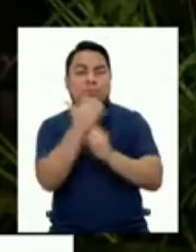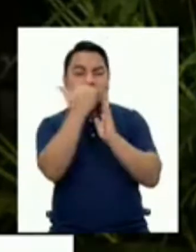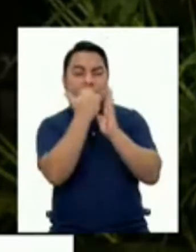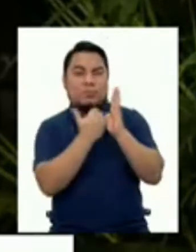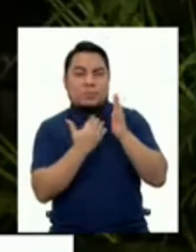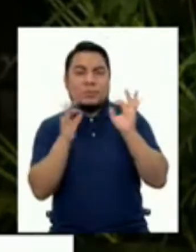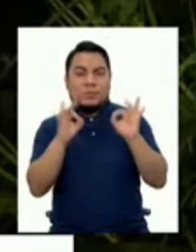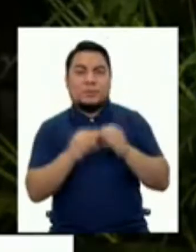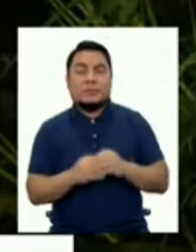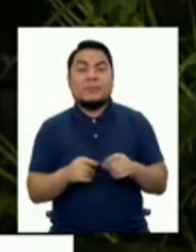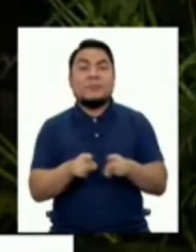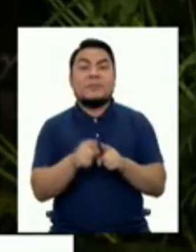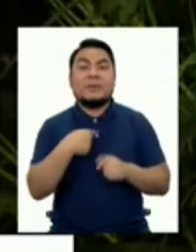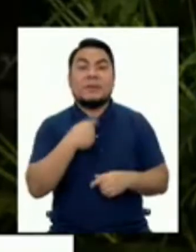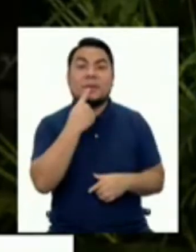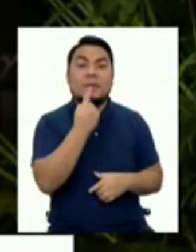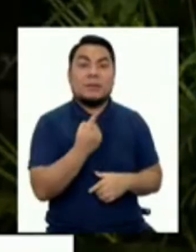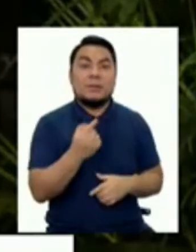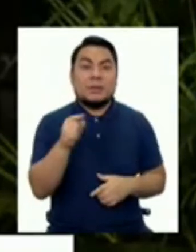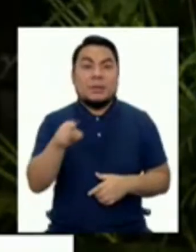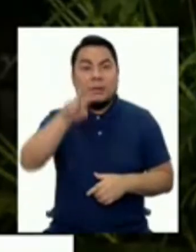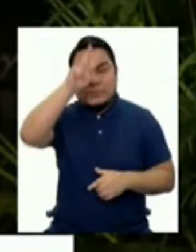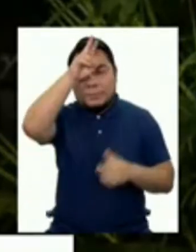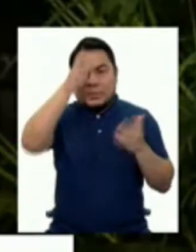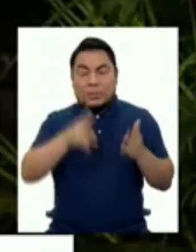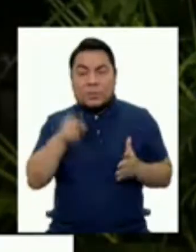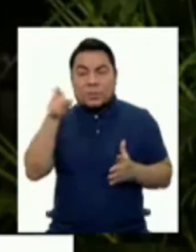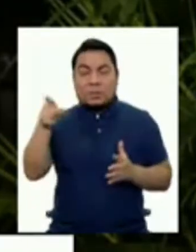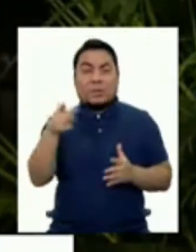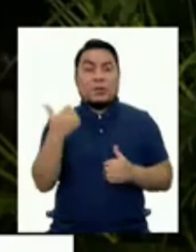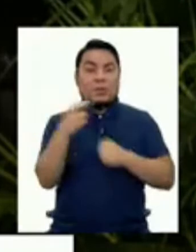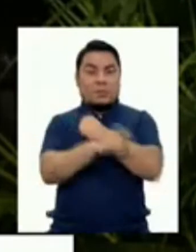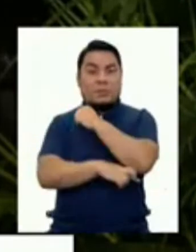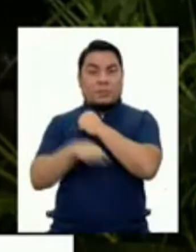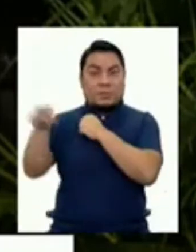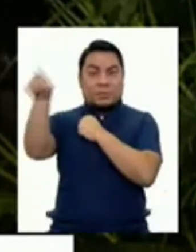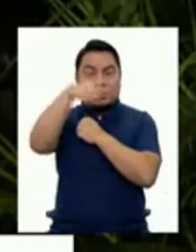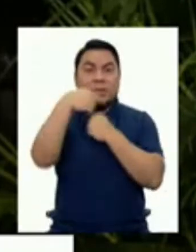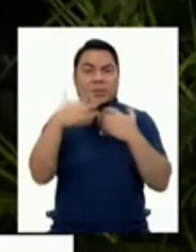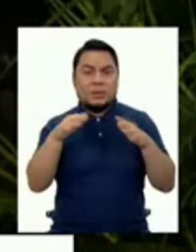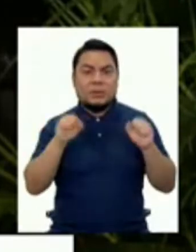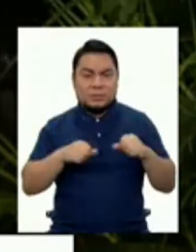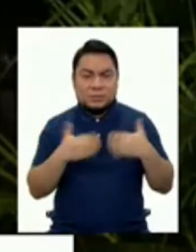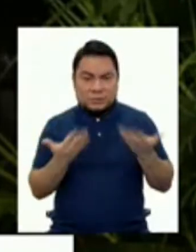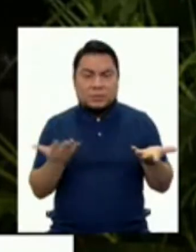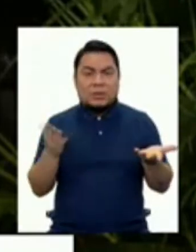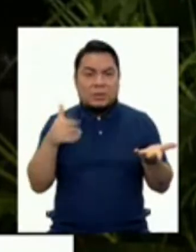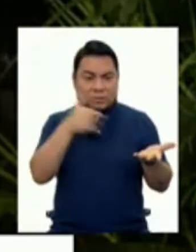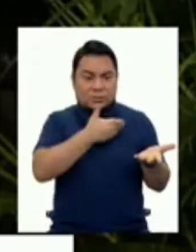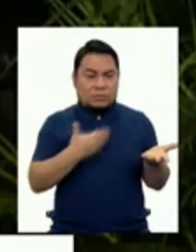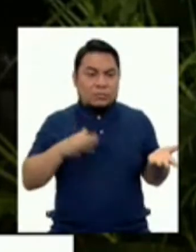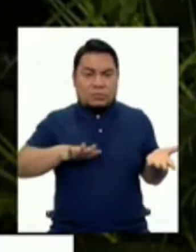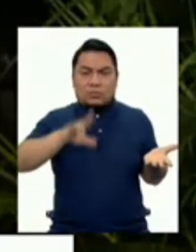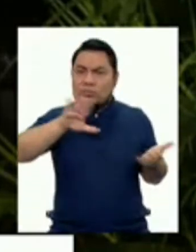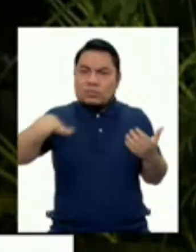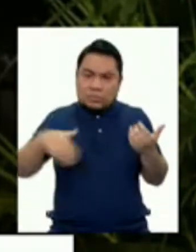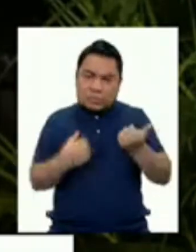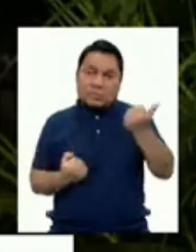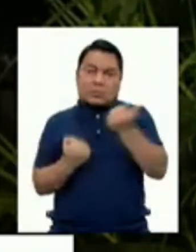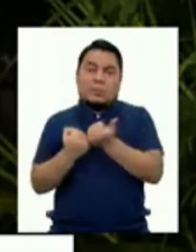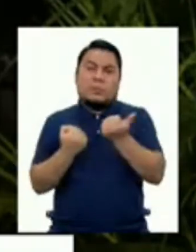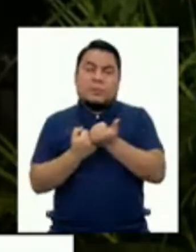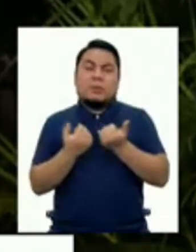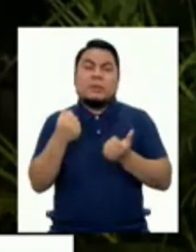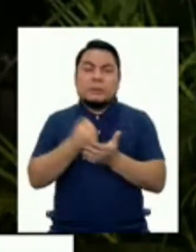preestablecido. No obstante, debo indicar que los peruanos que están en el extranjero cuentan por disposición de nuestro gobierno con todo el apoyo de